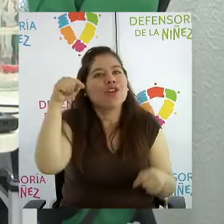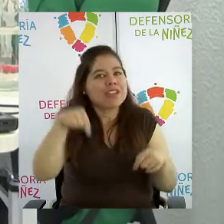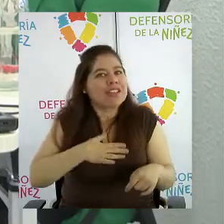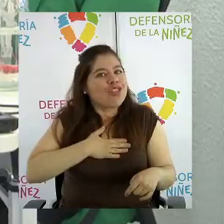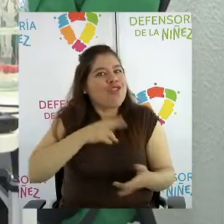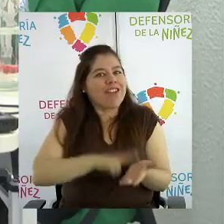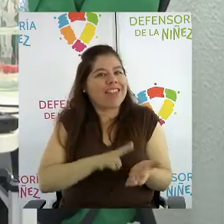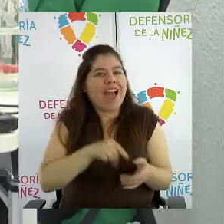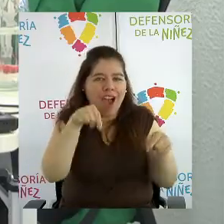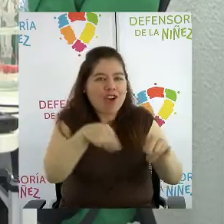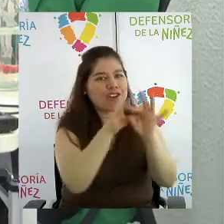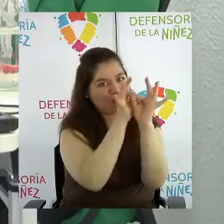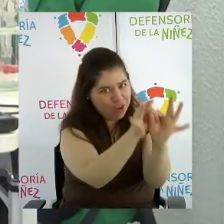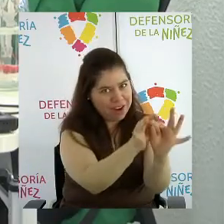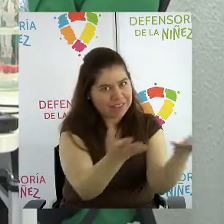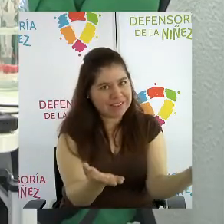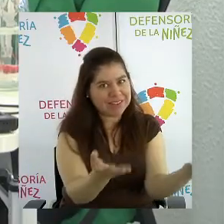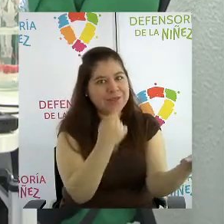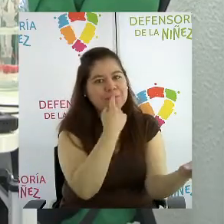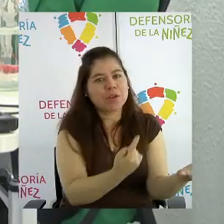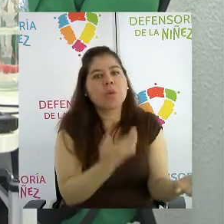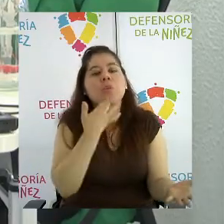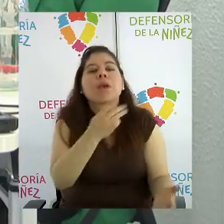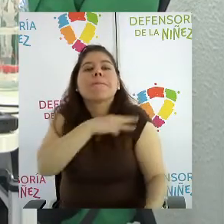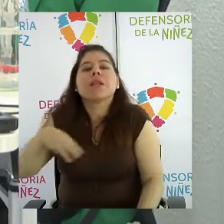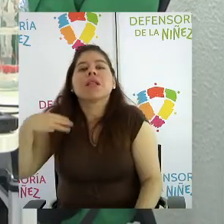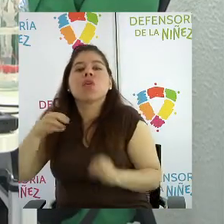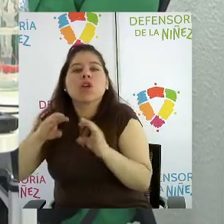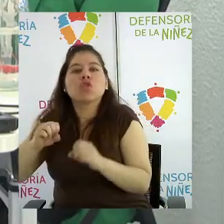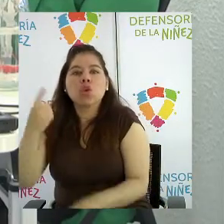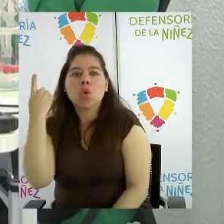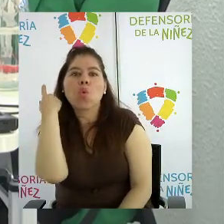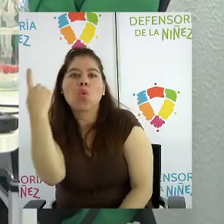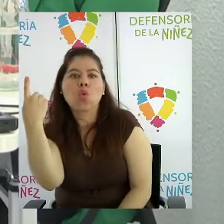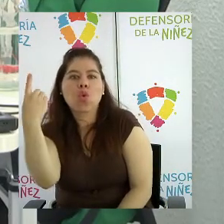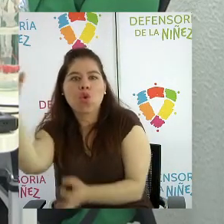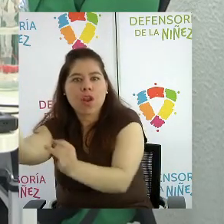Porque lo cierto es que primero el Ministerio de Educación solo nos ha enviado un oficio